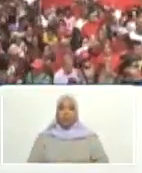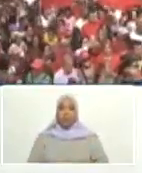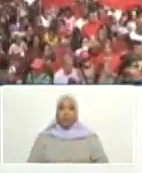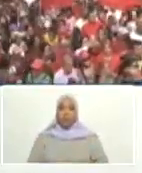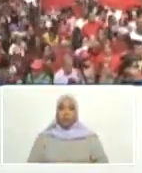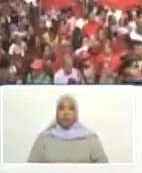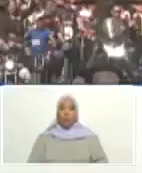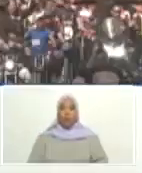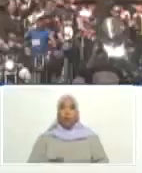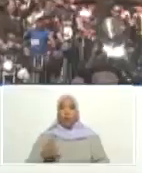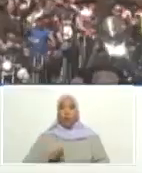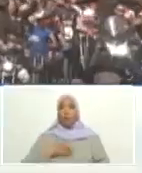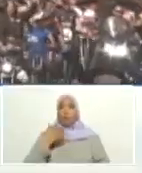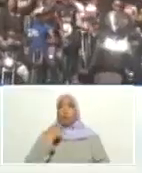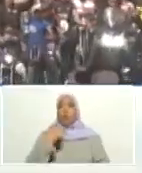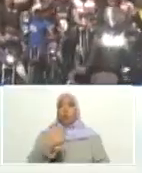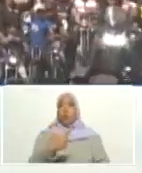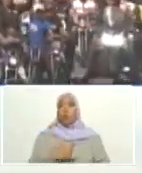Puedo decir